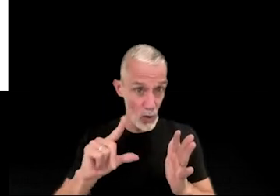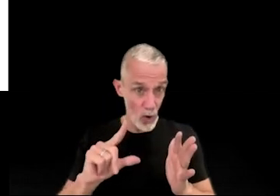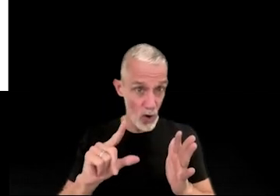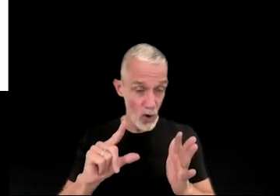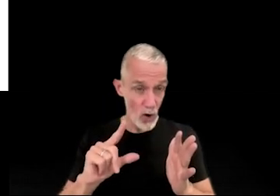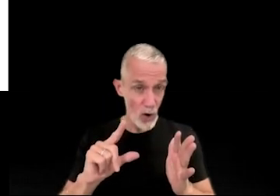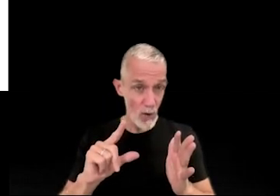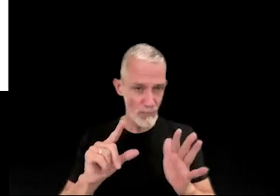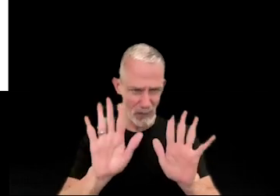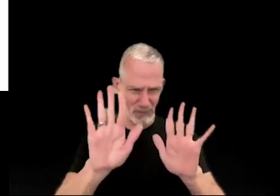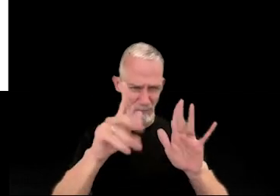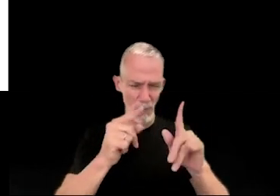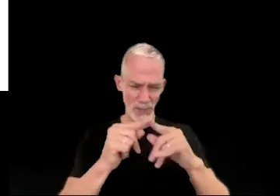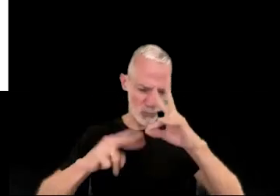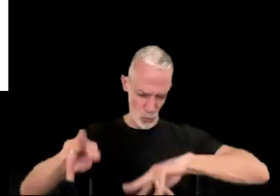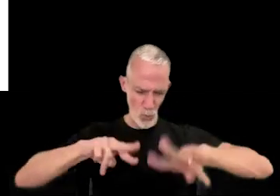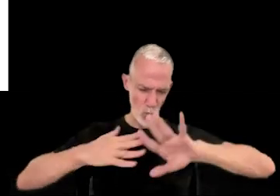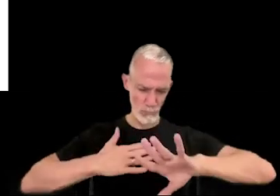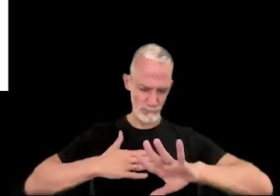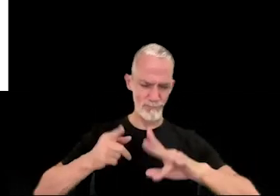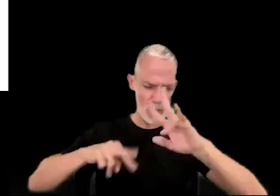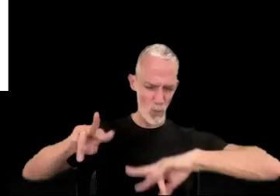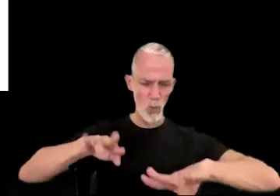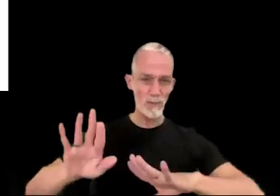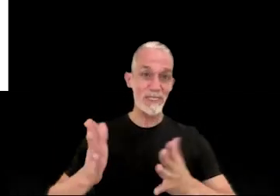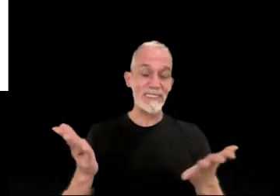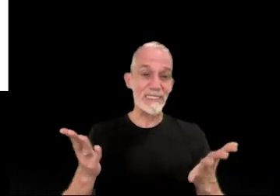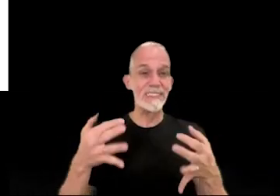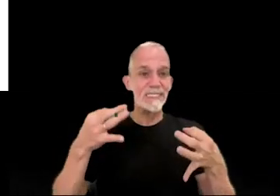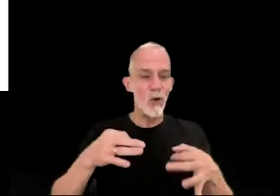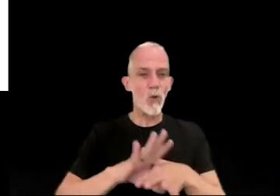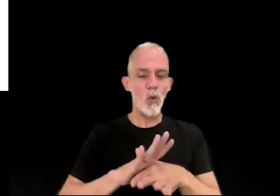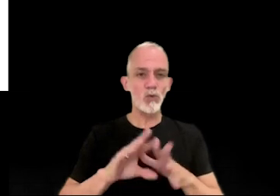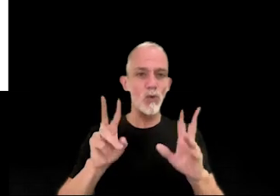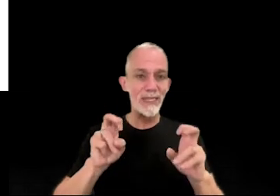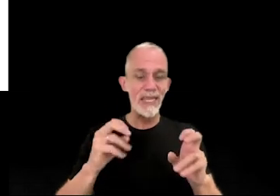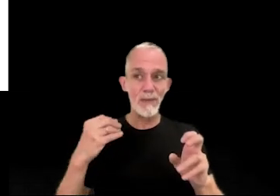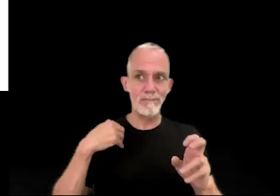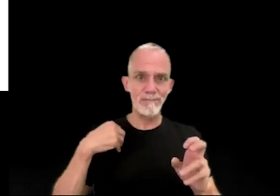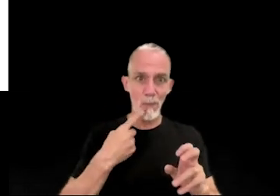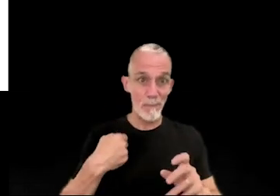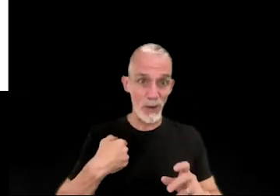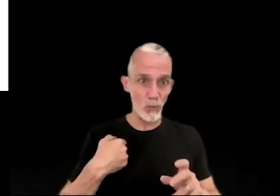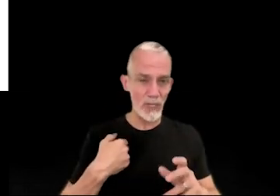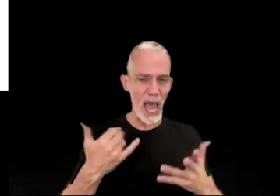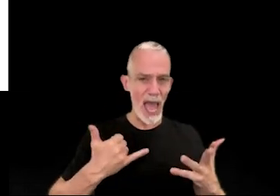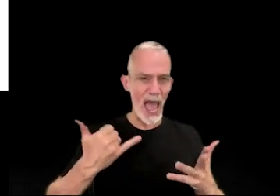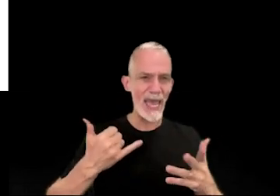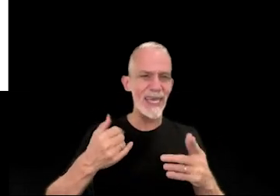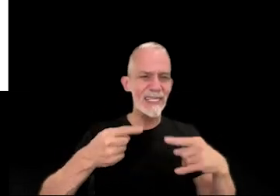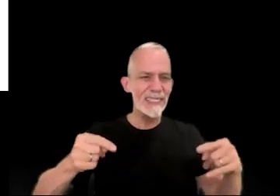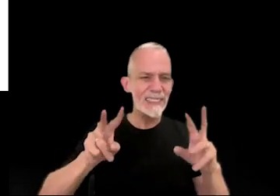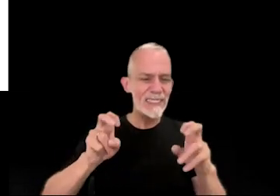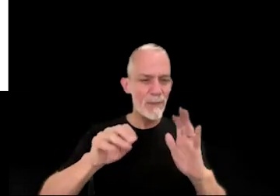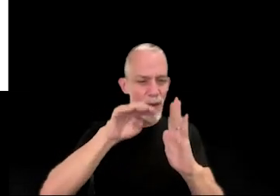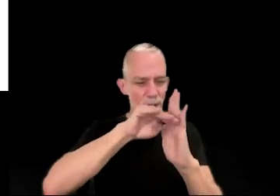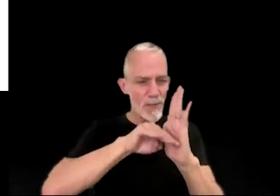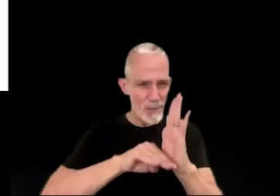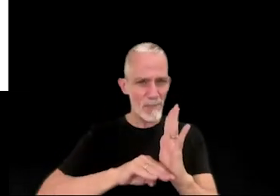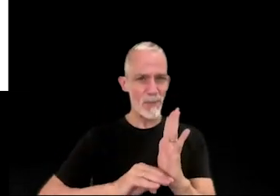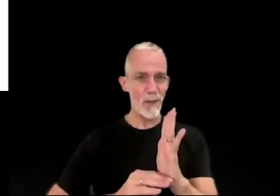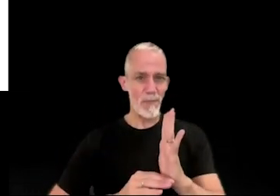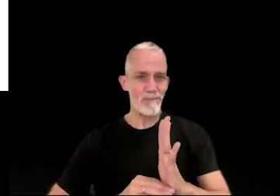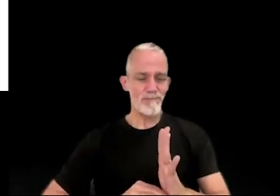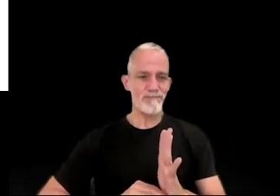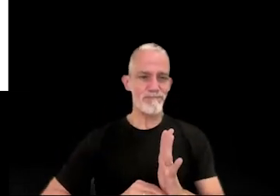Dame un segundito que ahora lo busco, porque justo el tema que me consultan de Gracias. multas, hay algunas cuestiones que hemos